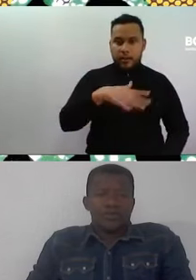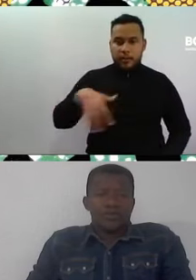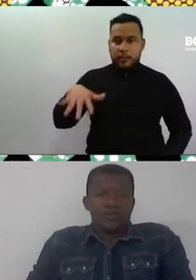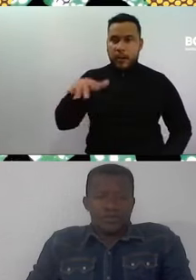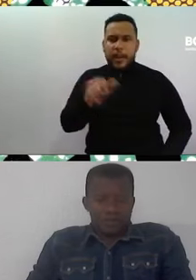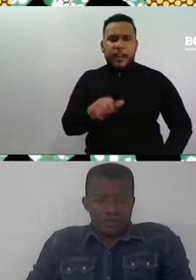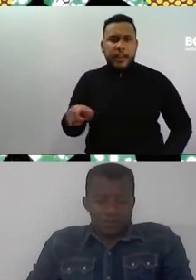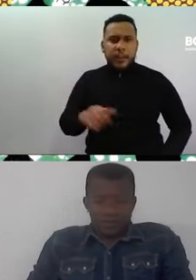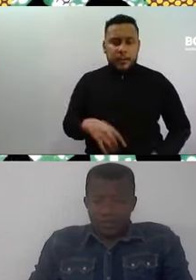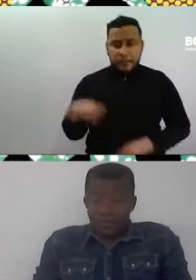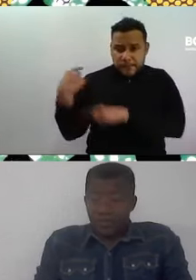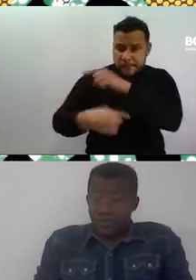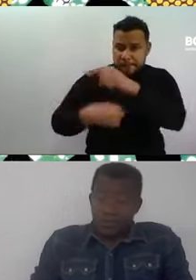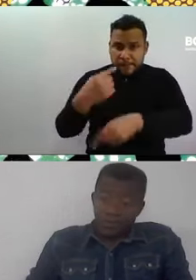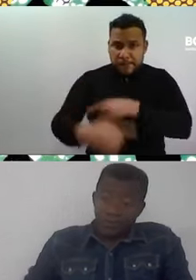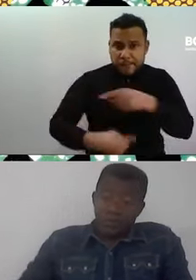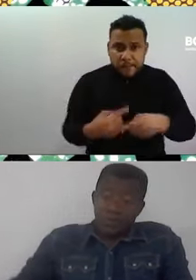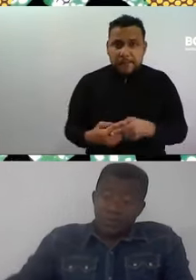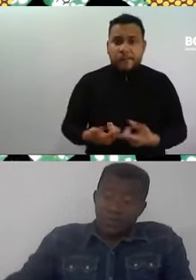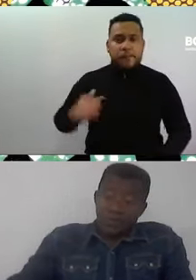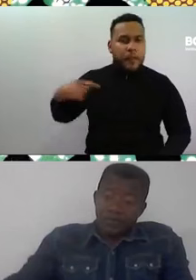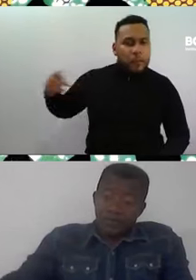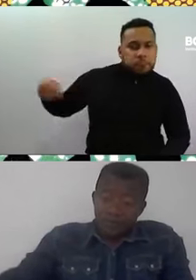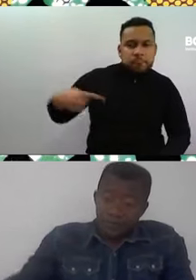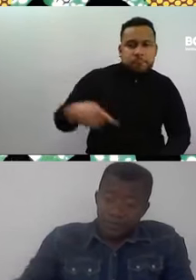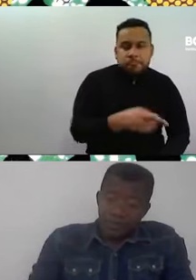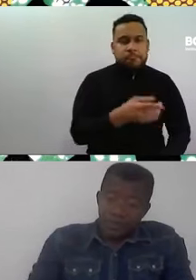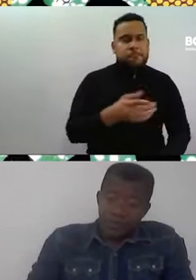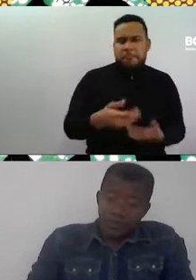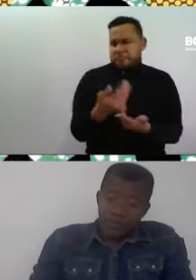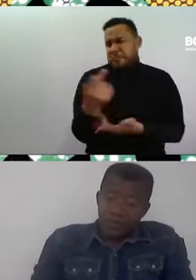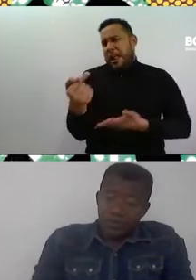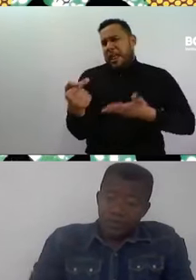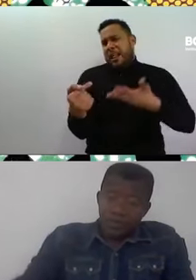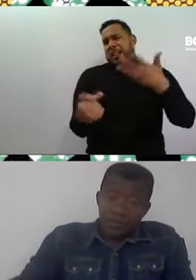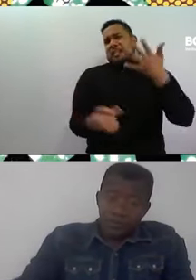a recoger pepa, la culebra.